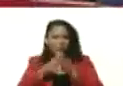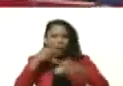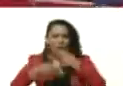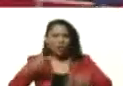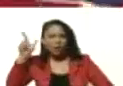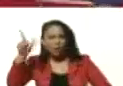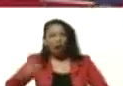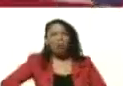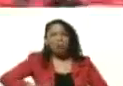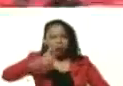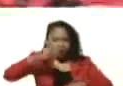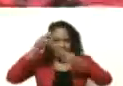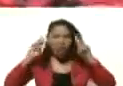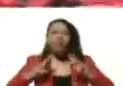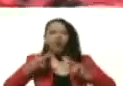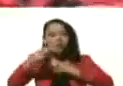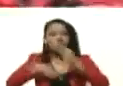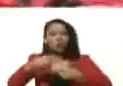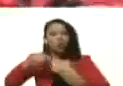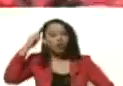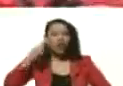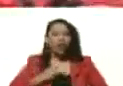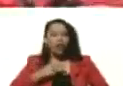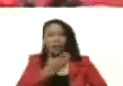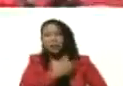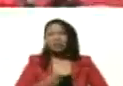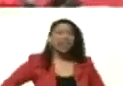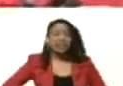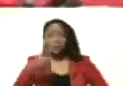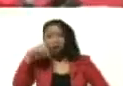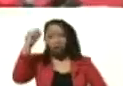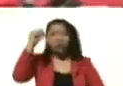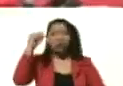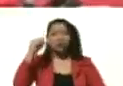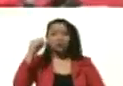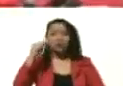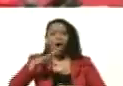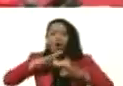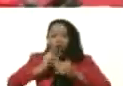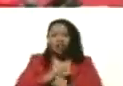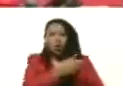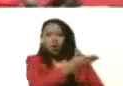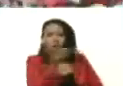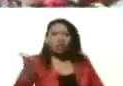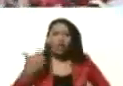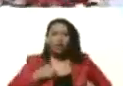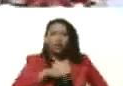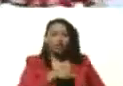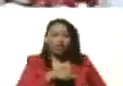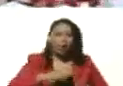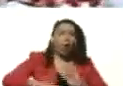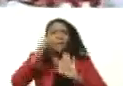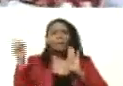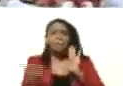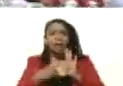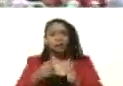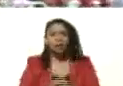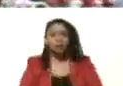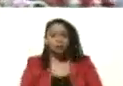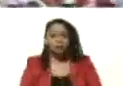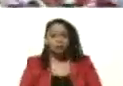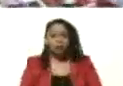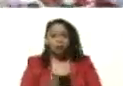más puro de la revolución bolivariana. Y el presidente Nicolás Maduro confía en ustedes, confía en nosotros plenamente.